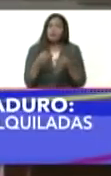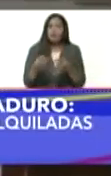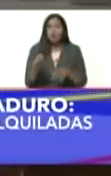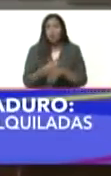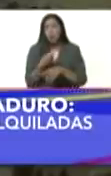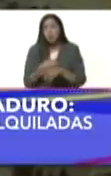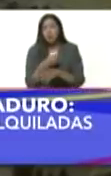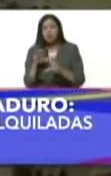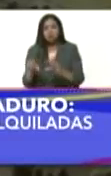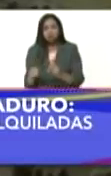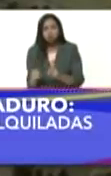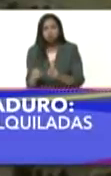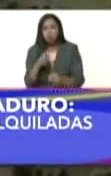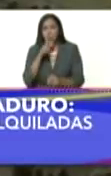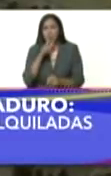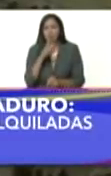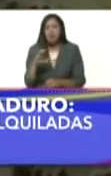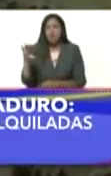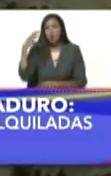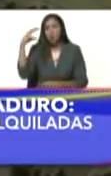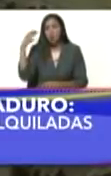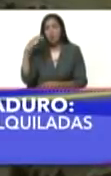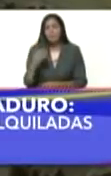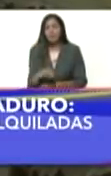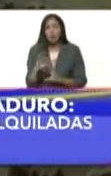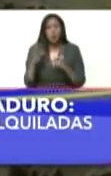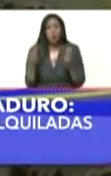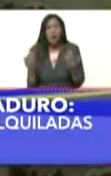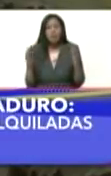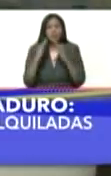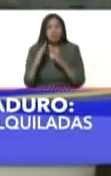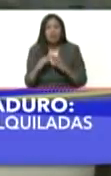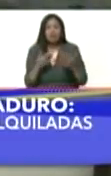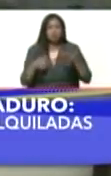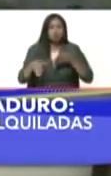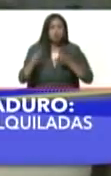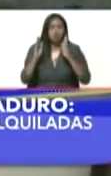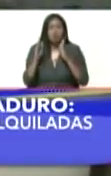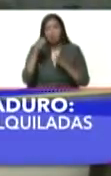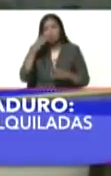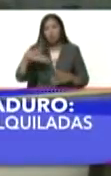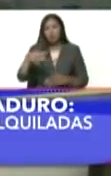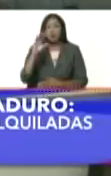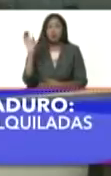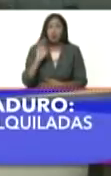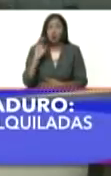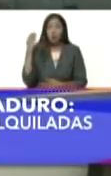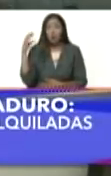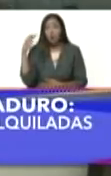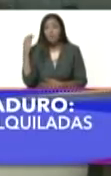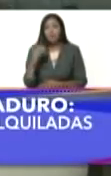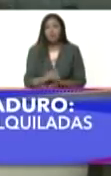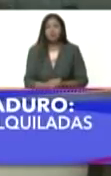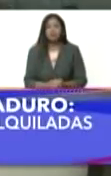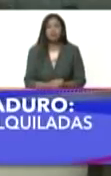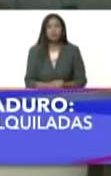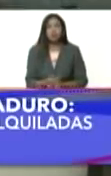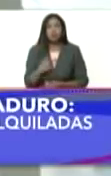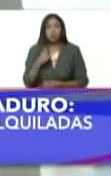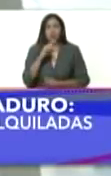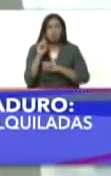gobierno capitalista y criminal de Colombia, ¿cuántas viviendas ha construido para el pueblo de Colombia? Yo le